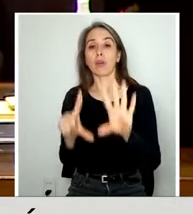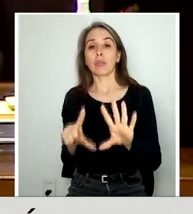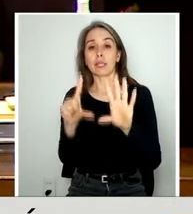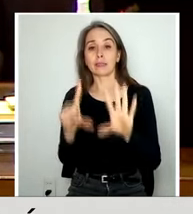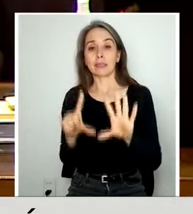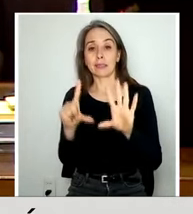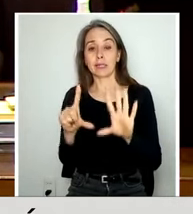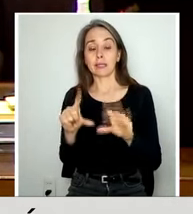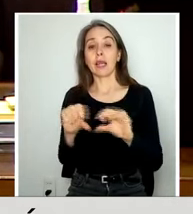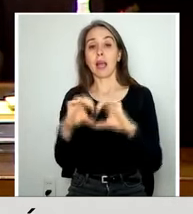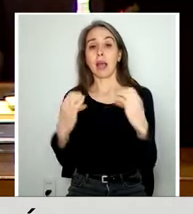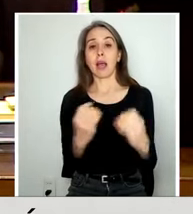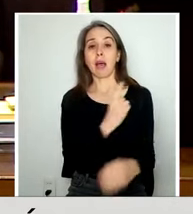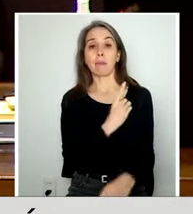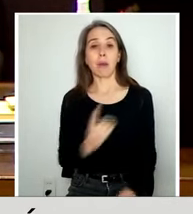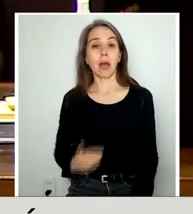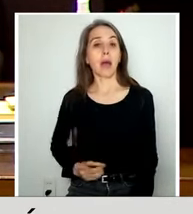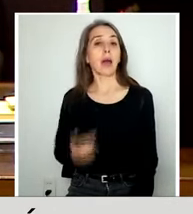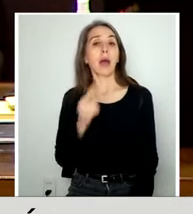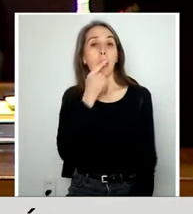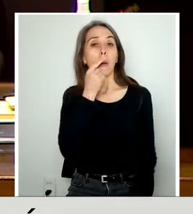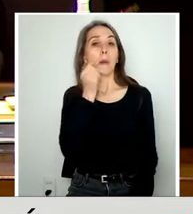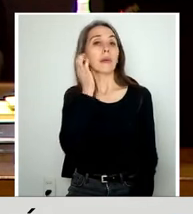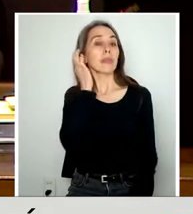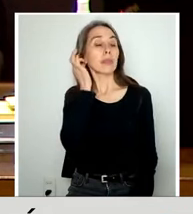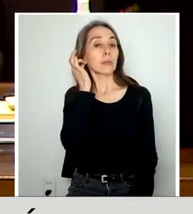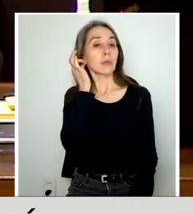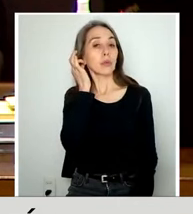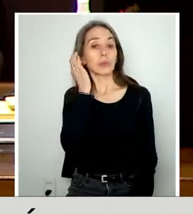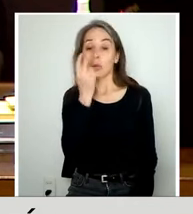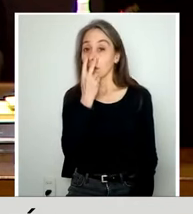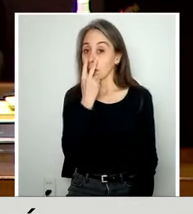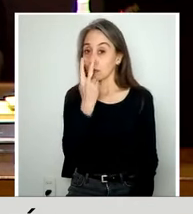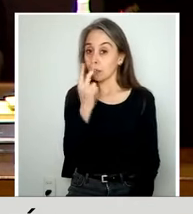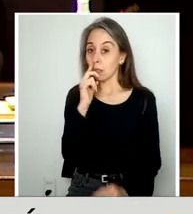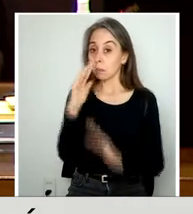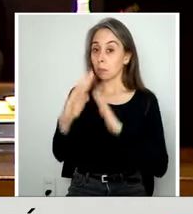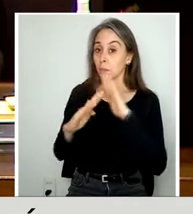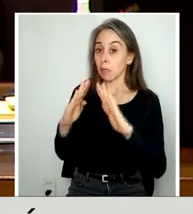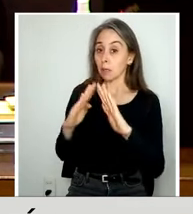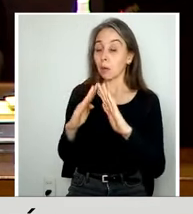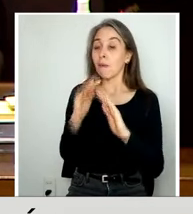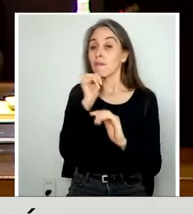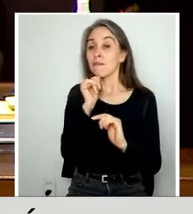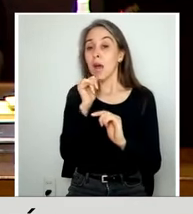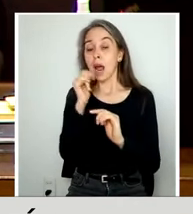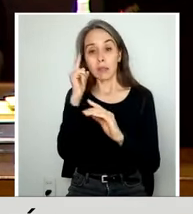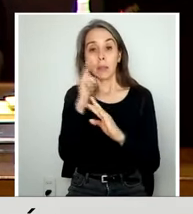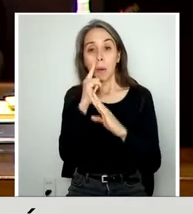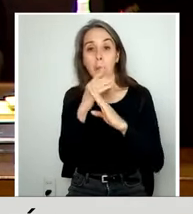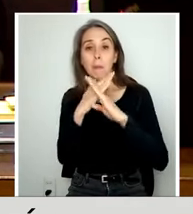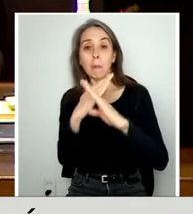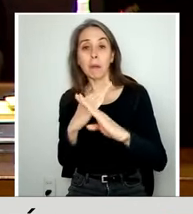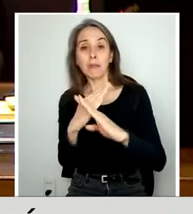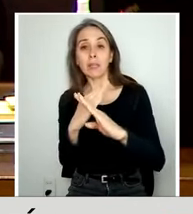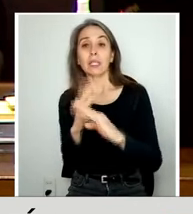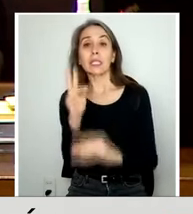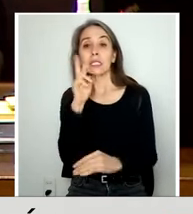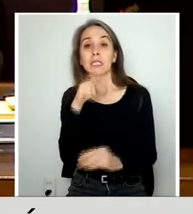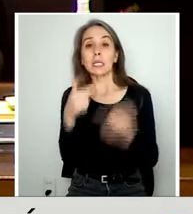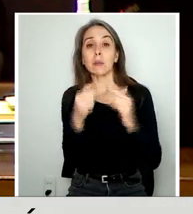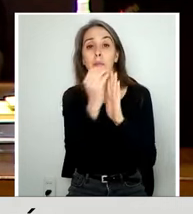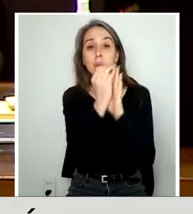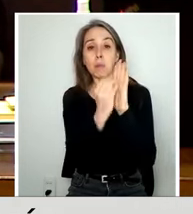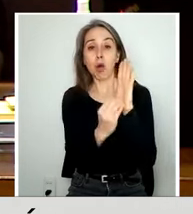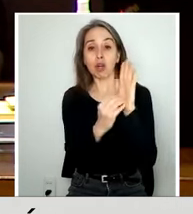cual la cámara de diputados y diputadas observa con precaución la falta de medidas preventivas y la ausencia de políticas destinadas